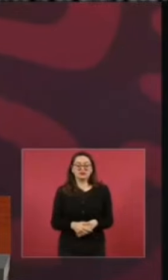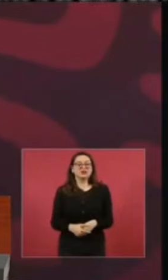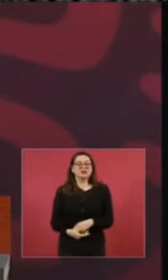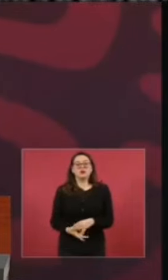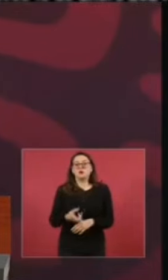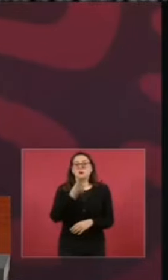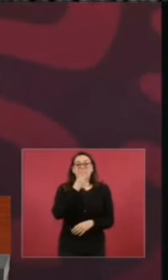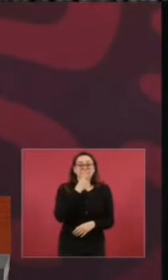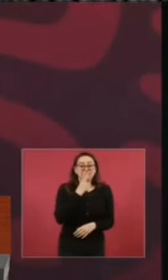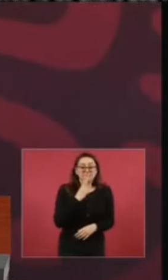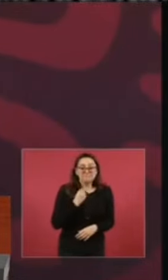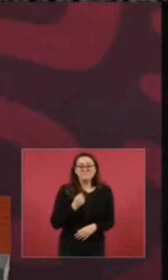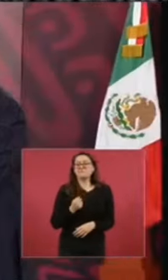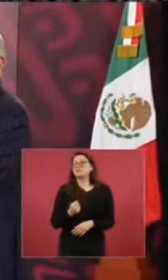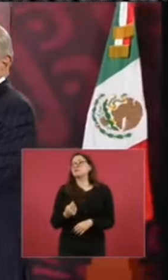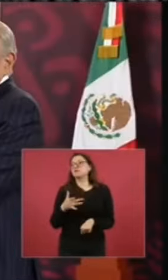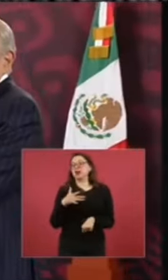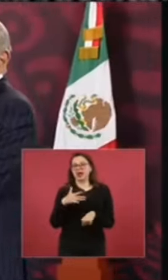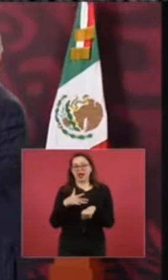dulces, quesos,